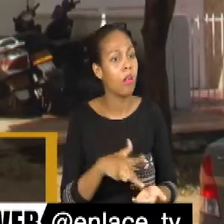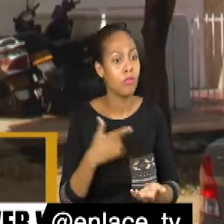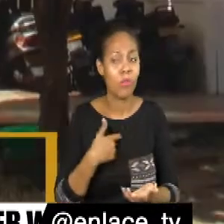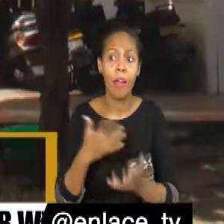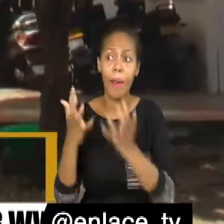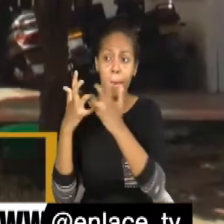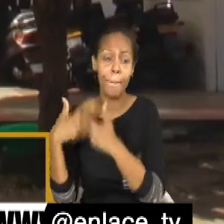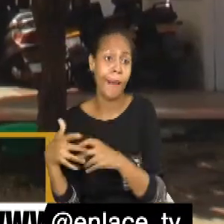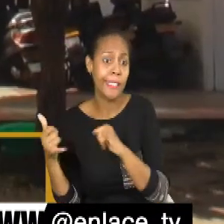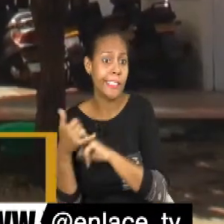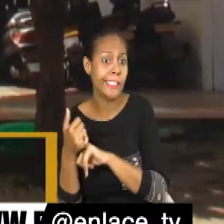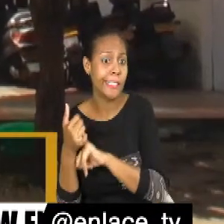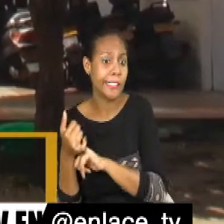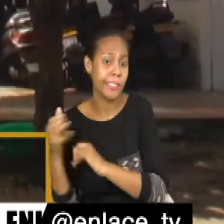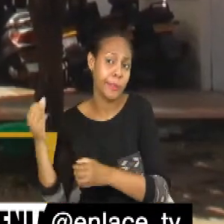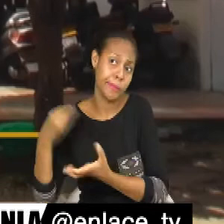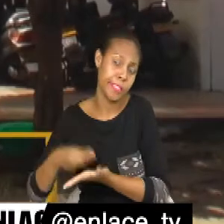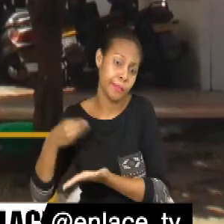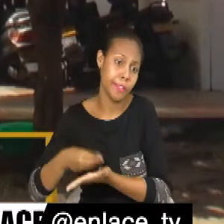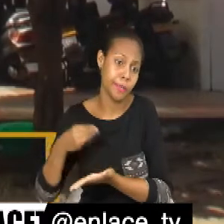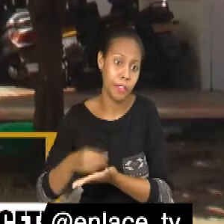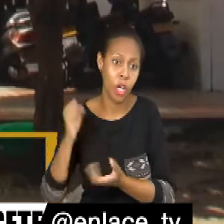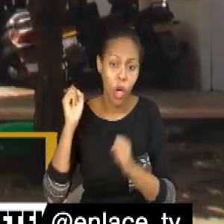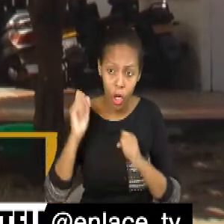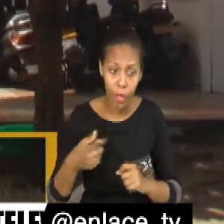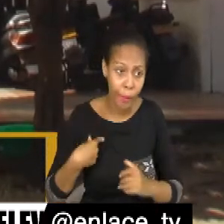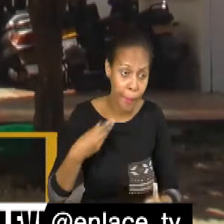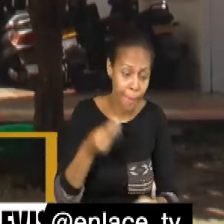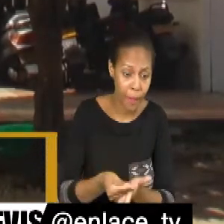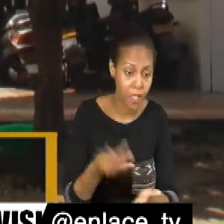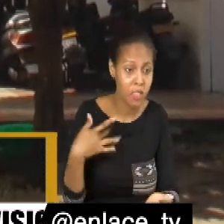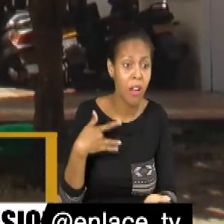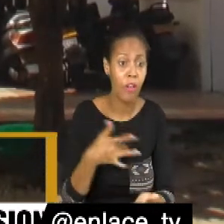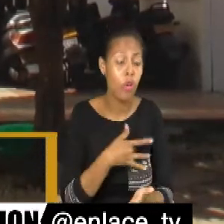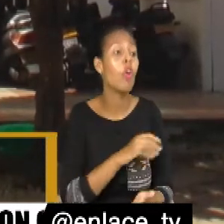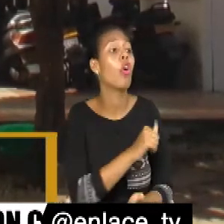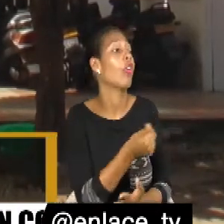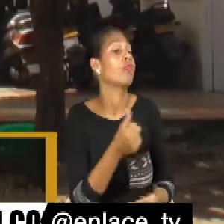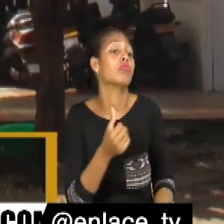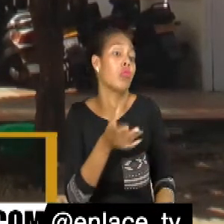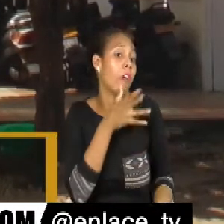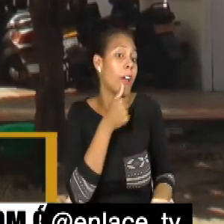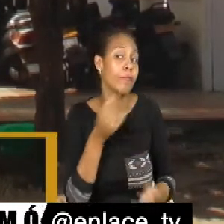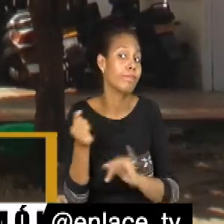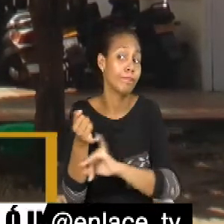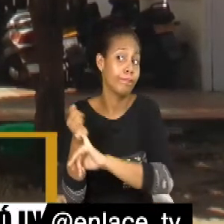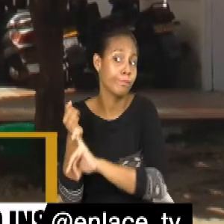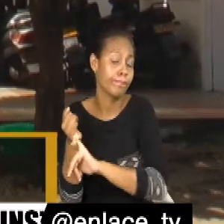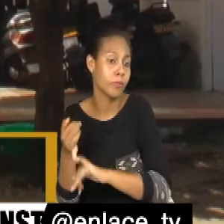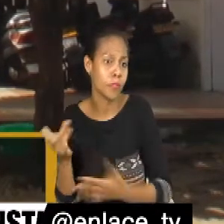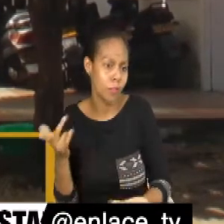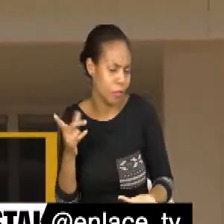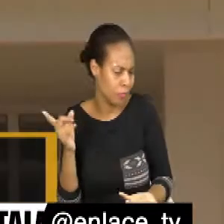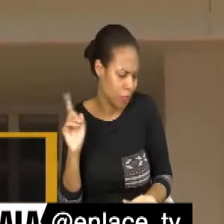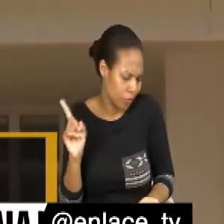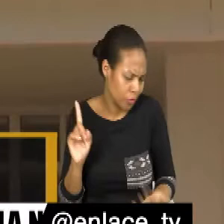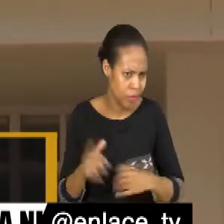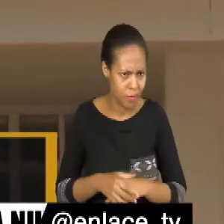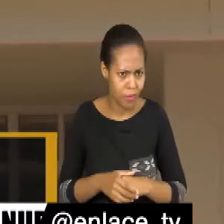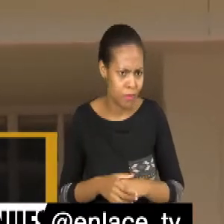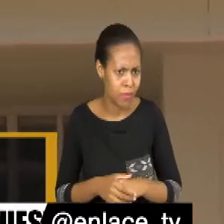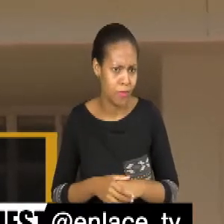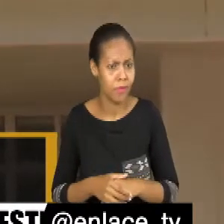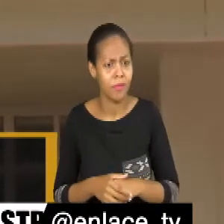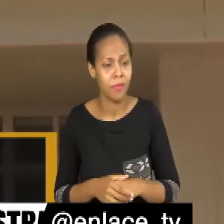porque eso es lo que nos toca a nosotros como veedores, ir mirando qué irregularidades tienen para poderles solucionar.